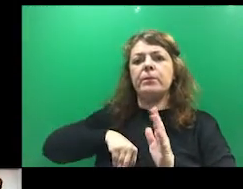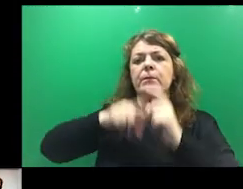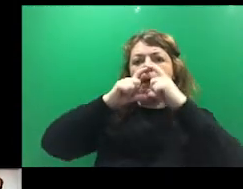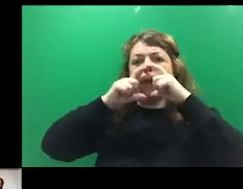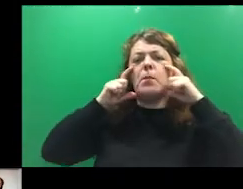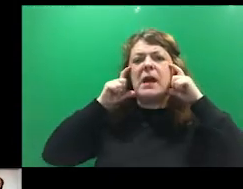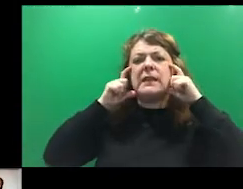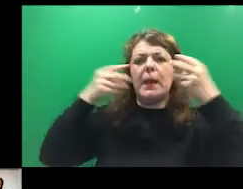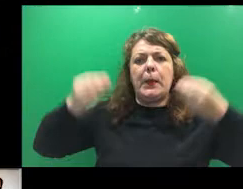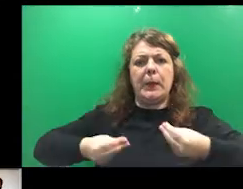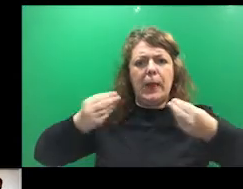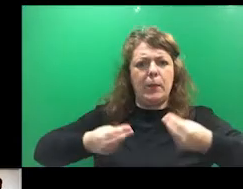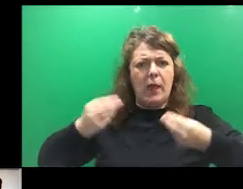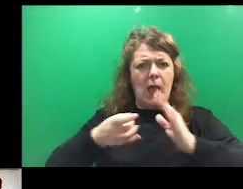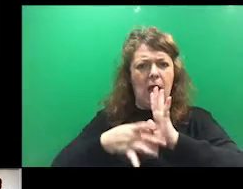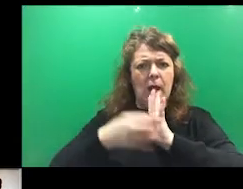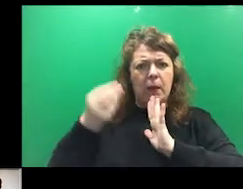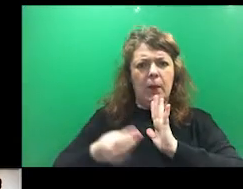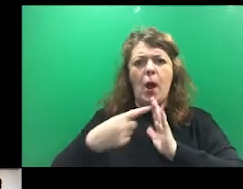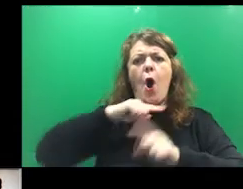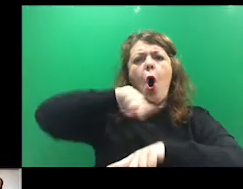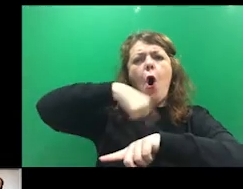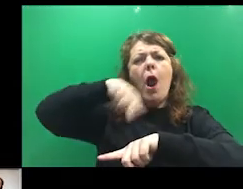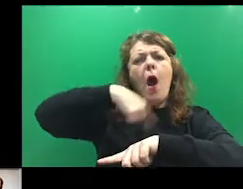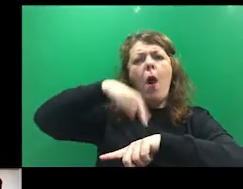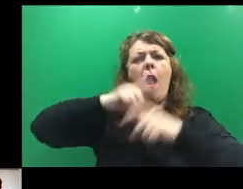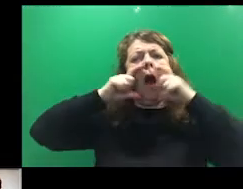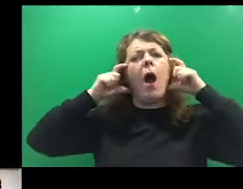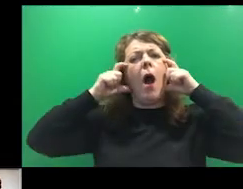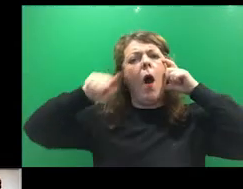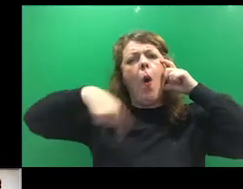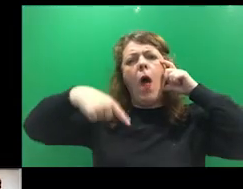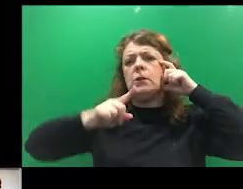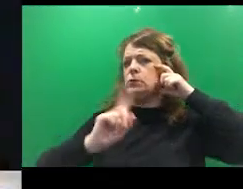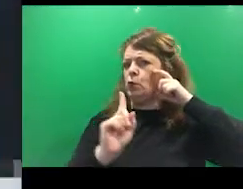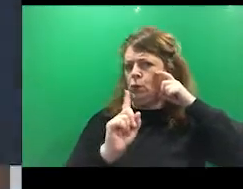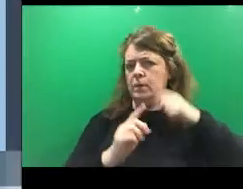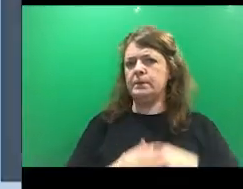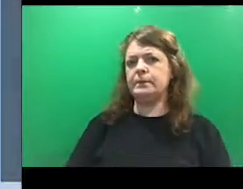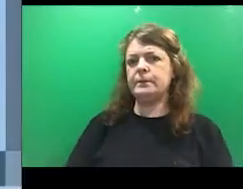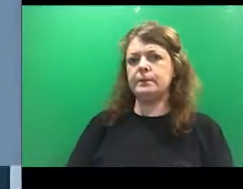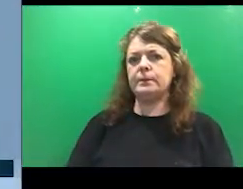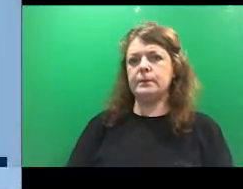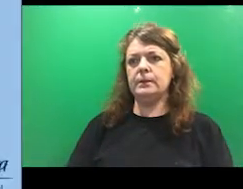eso es necesario llevar siempre la mascarilla en buen estado y no utilizarla muchas horas.